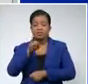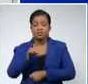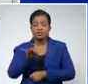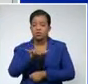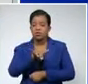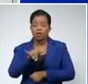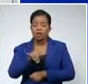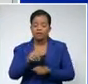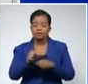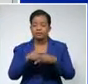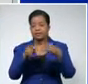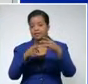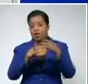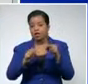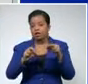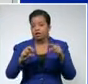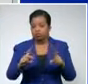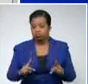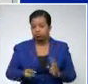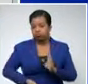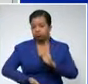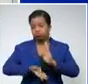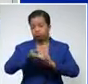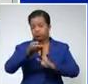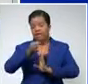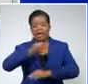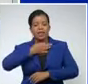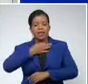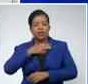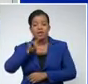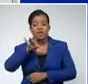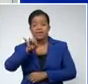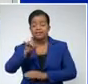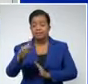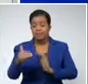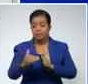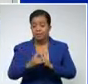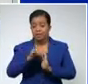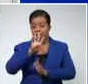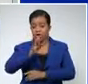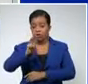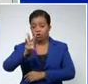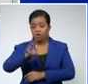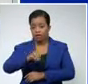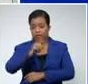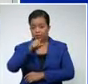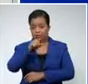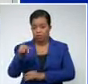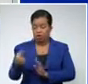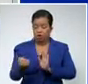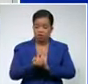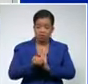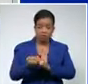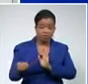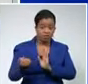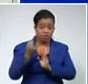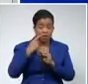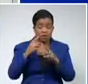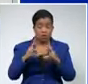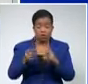incremento, y enero ya tuvo 15.530 casos confirmados. Fíjense que es una cifra